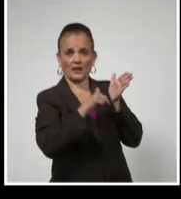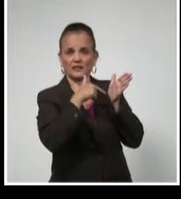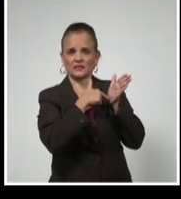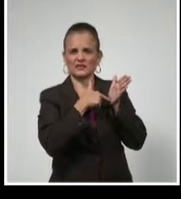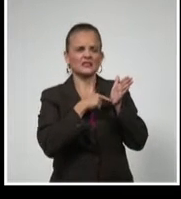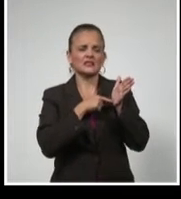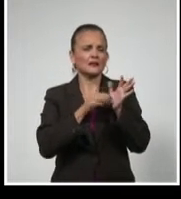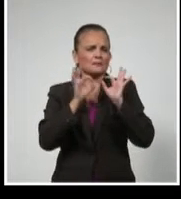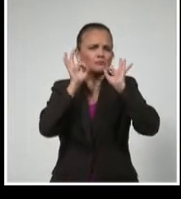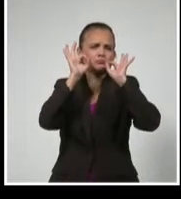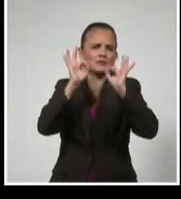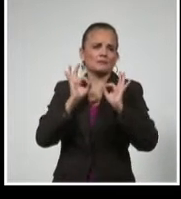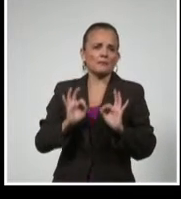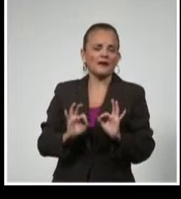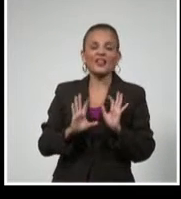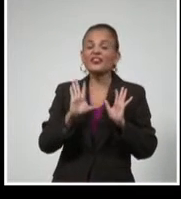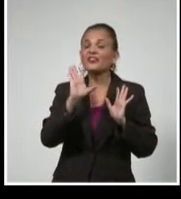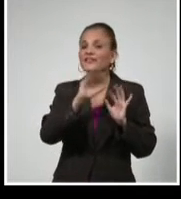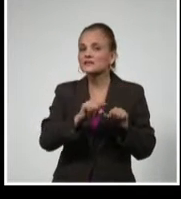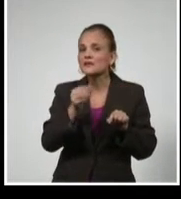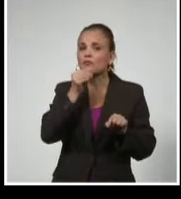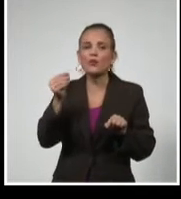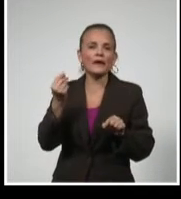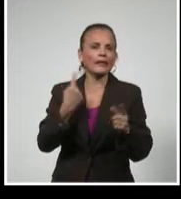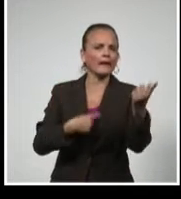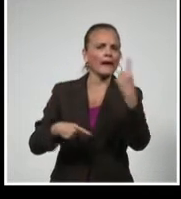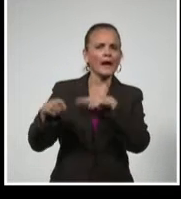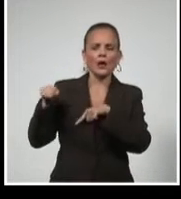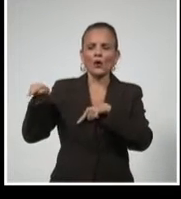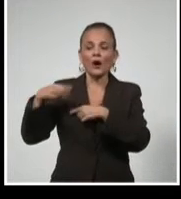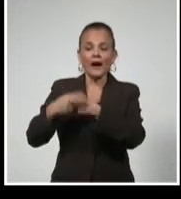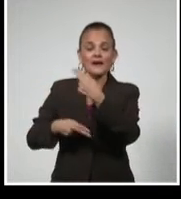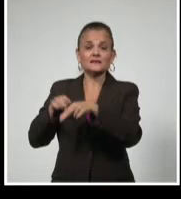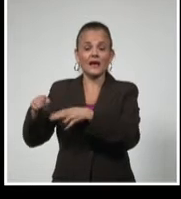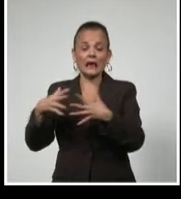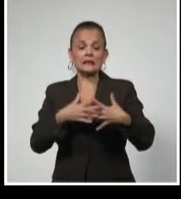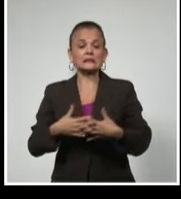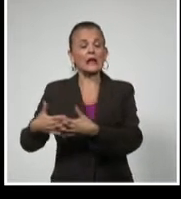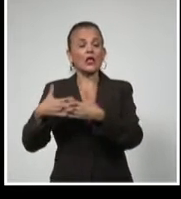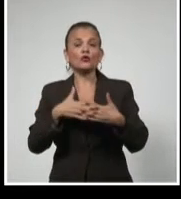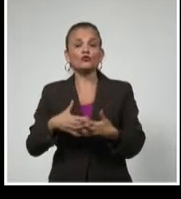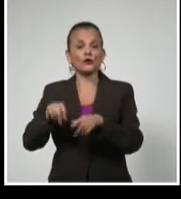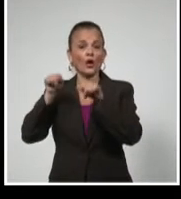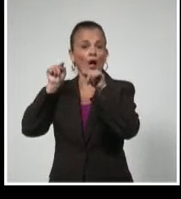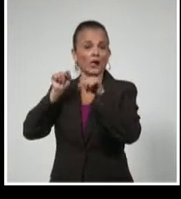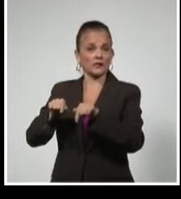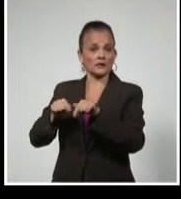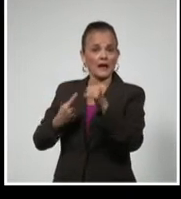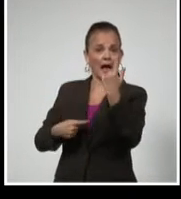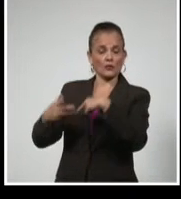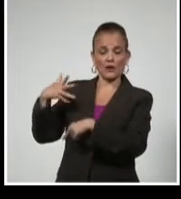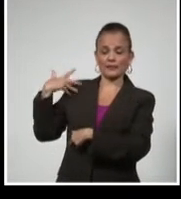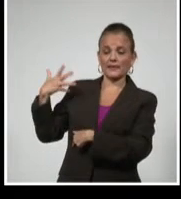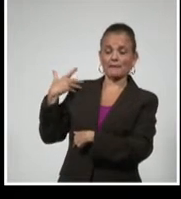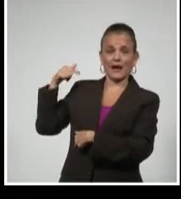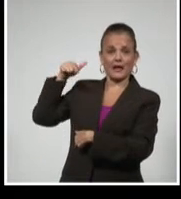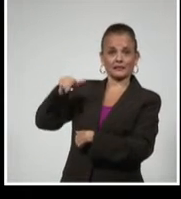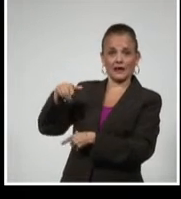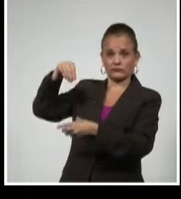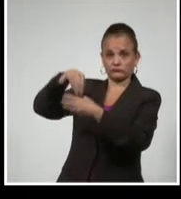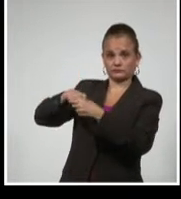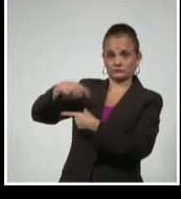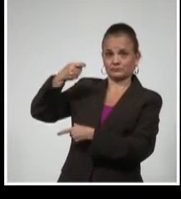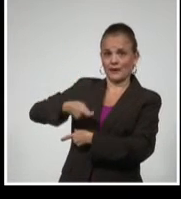puedan tomar acción ante demandas que se presenten en tribunales de los Estados Unidos por las supuestas nacionalizaciones de las